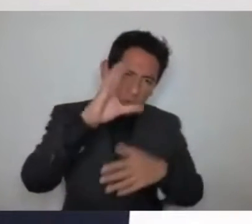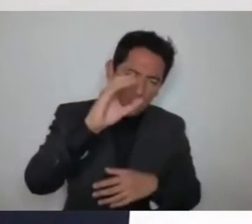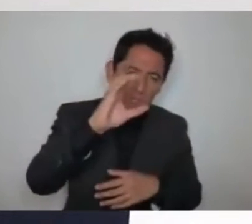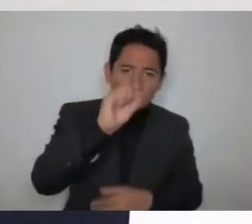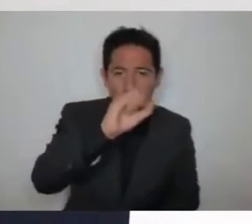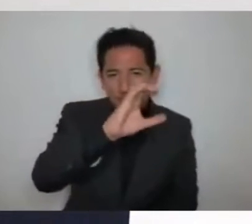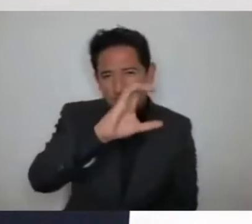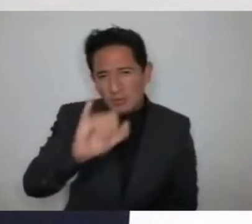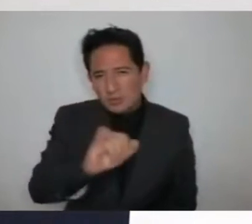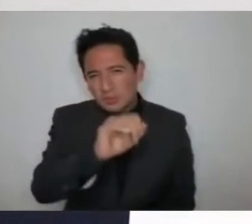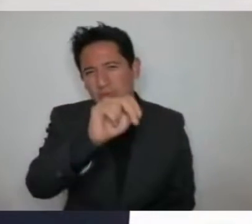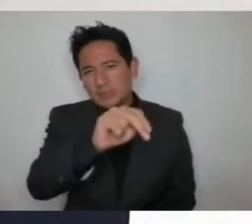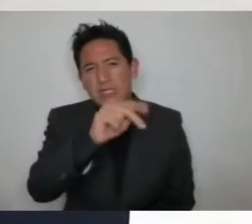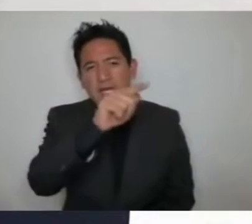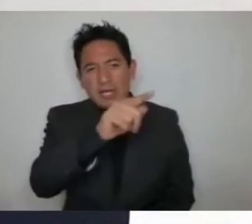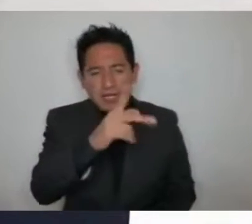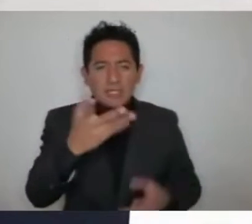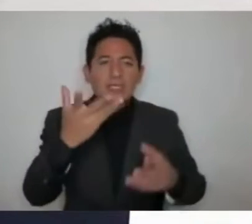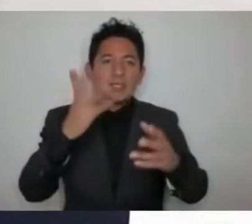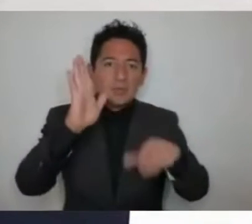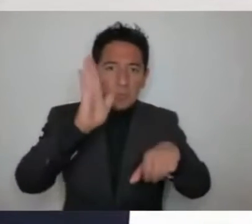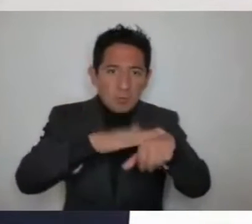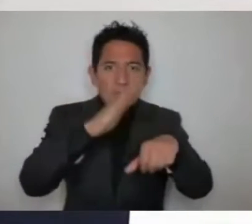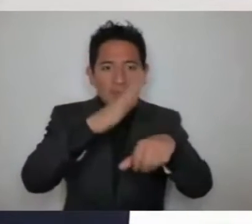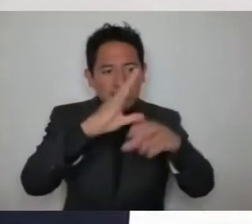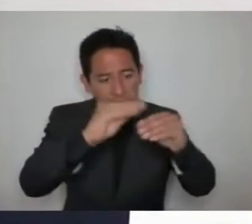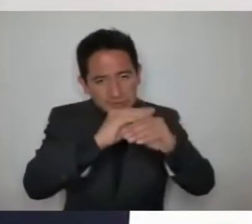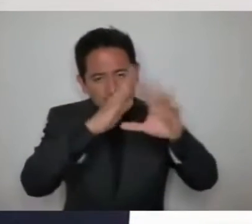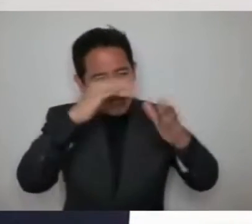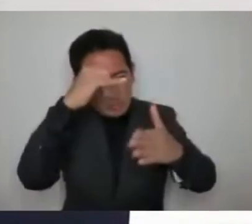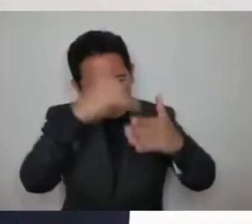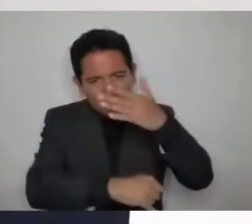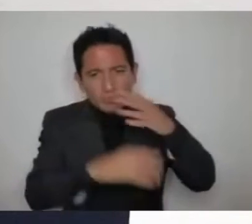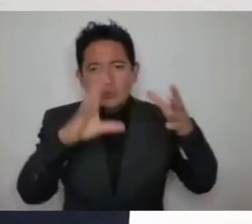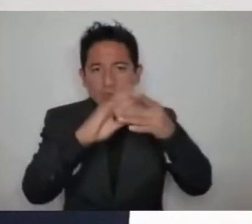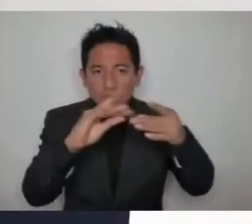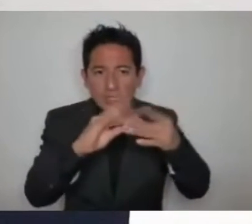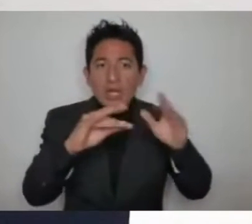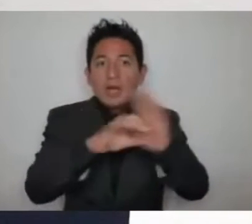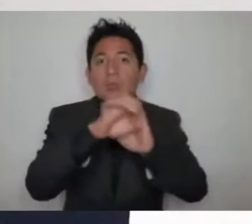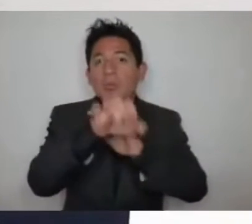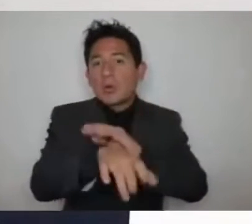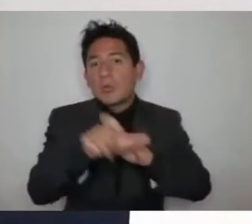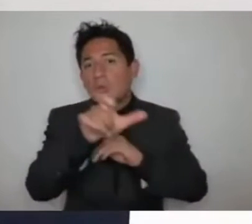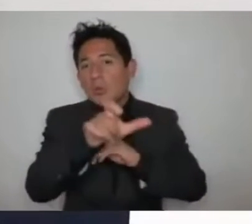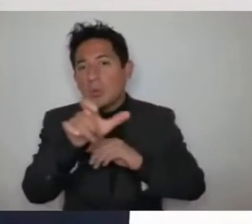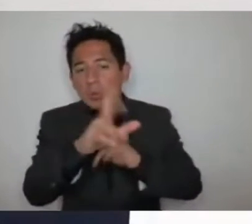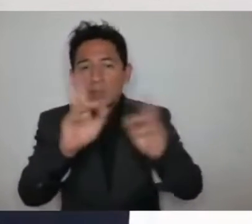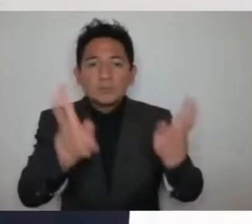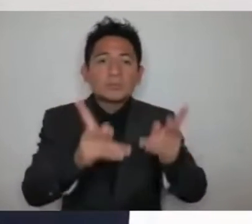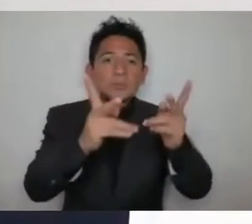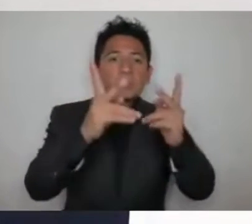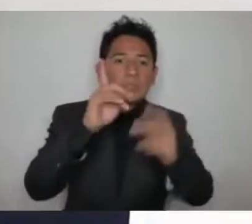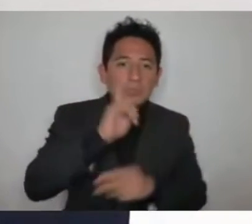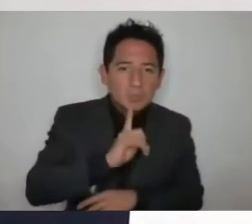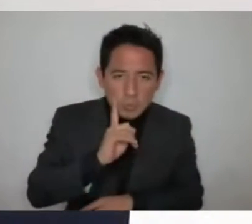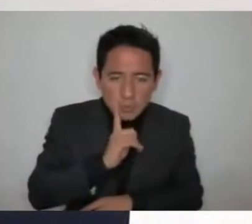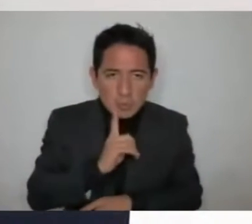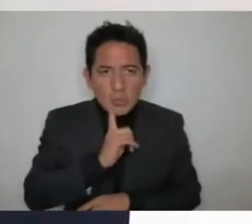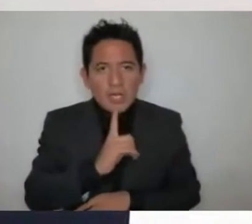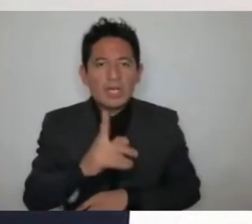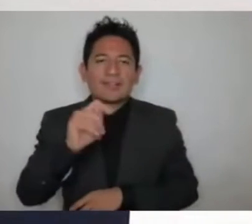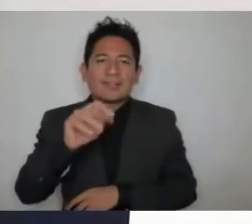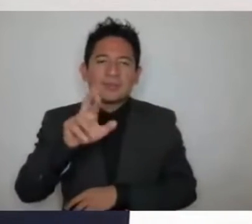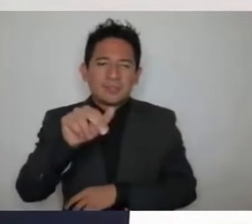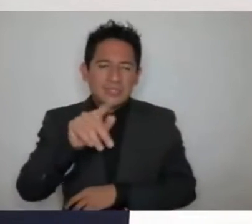ejemplo como el delito de trata no podría ser Eh Eh Eh Eh percibido en su momento como flagrancia Y eso es sumamente relevante